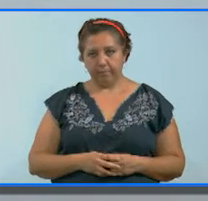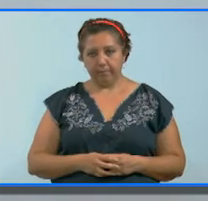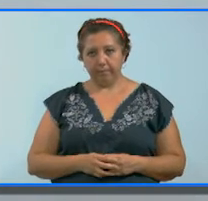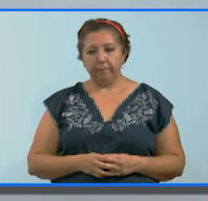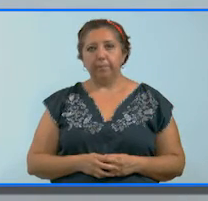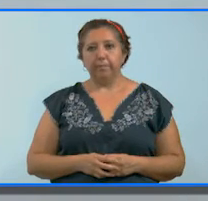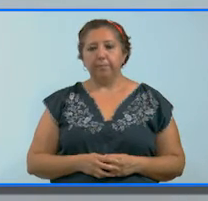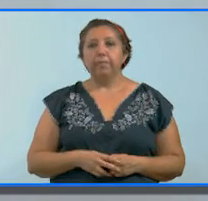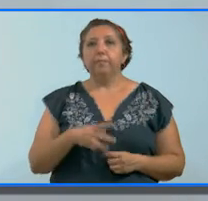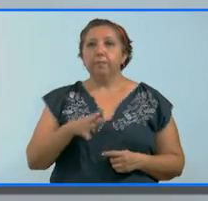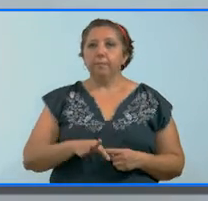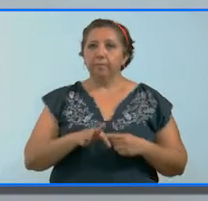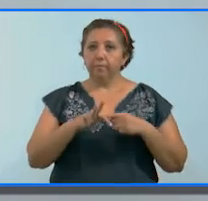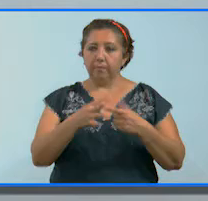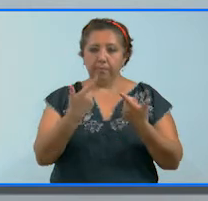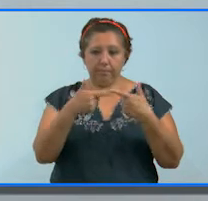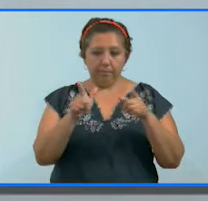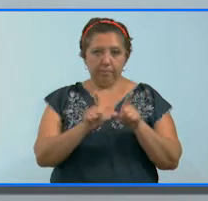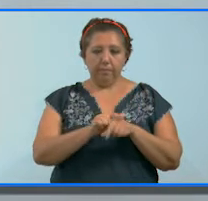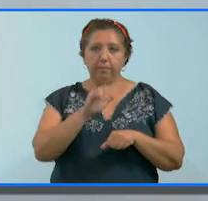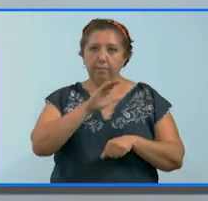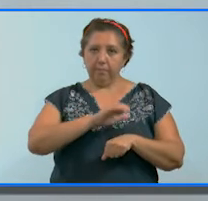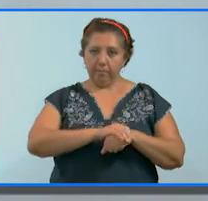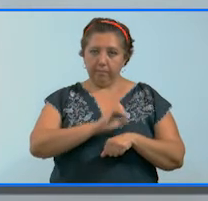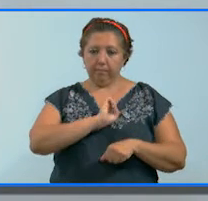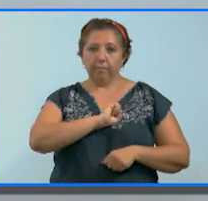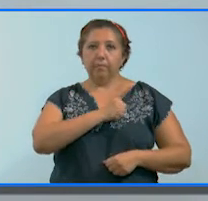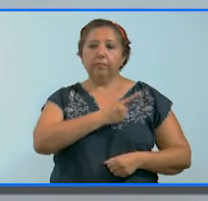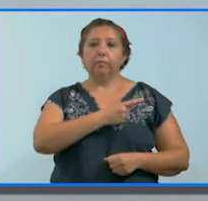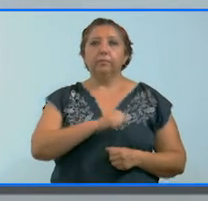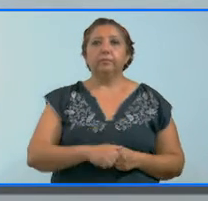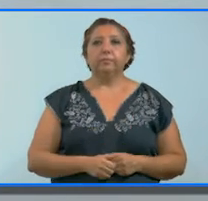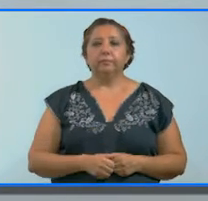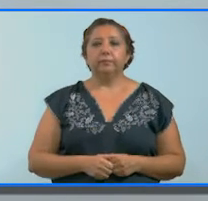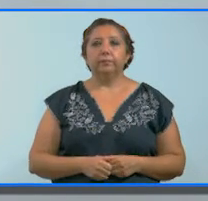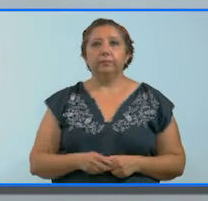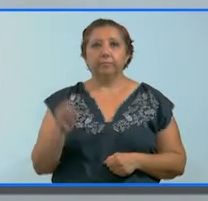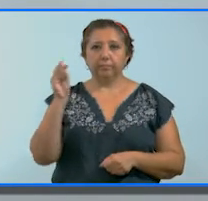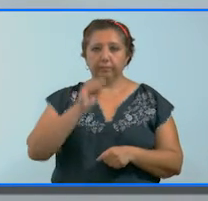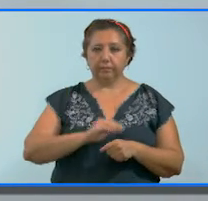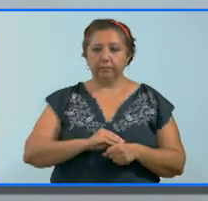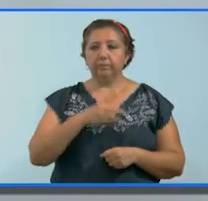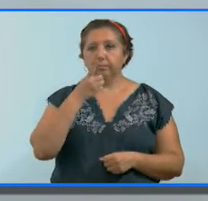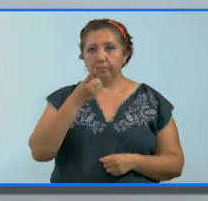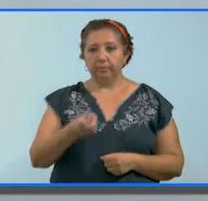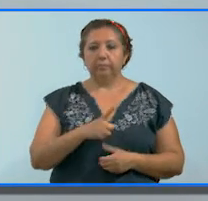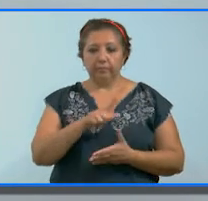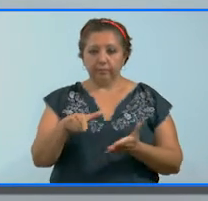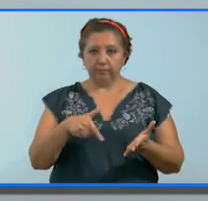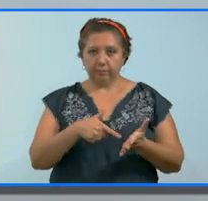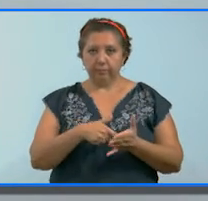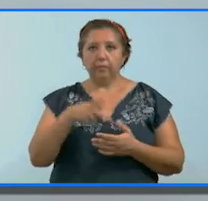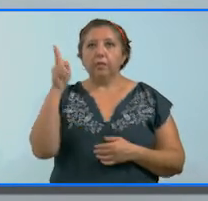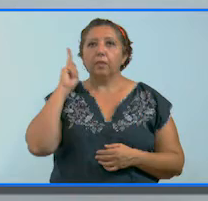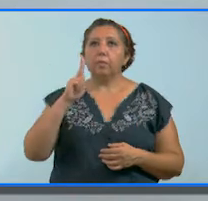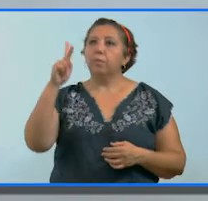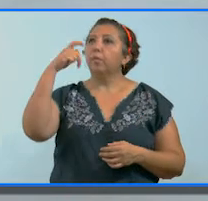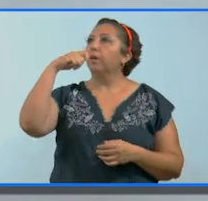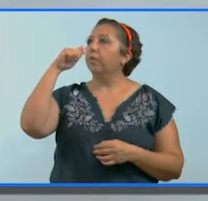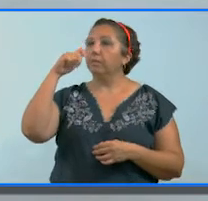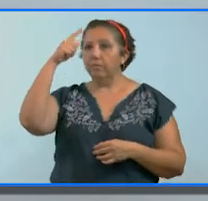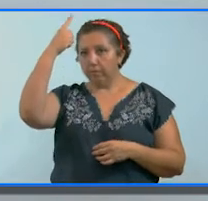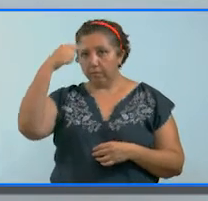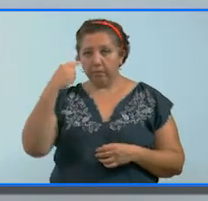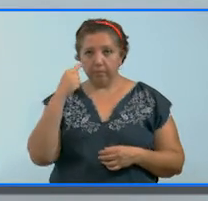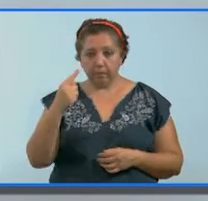a la presencia de las brigadas especiales de amigos de la salud se suma la instalación de módulos itinerantes para la toma de